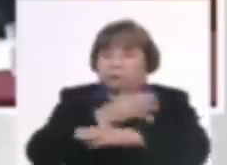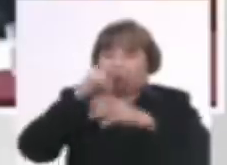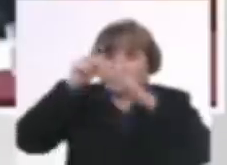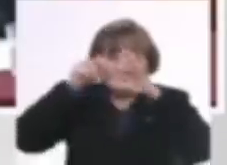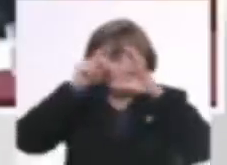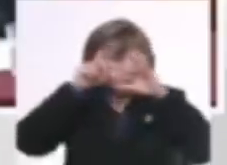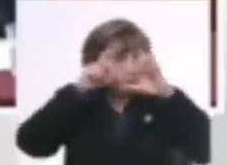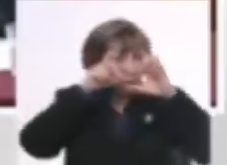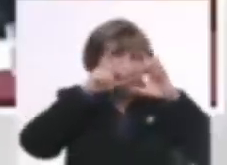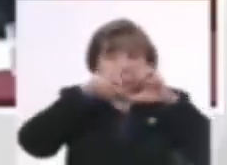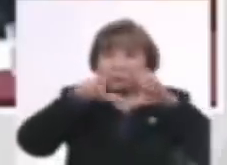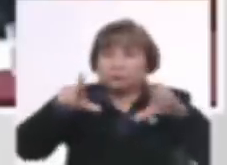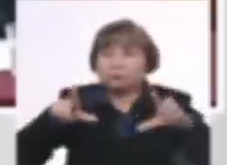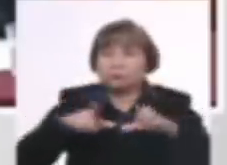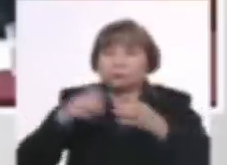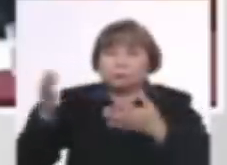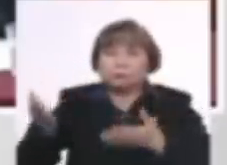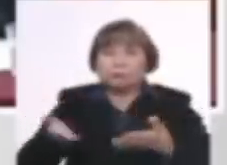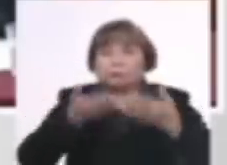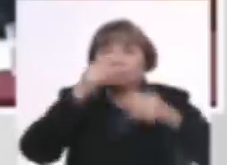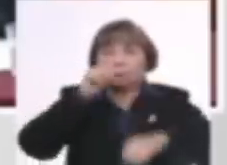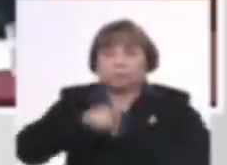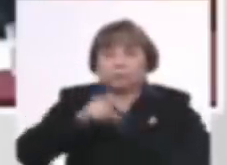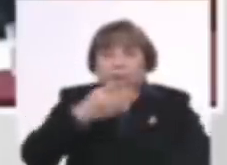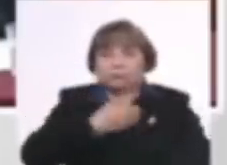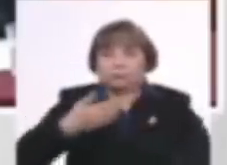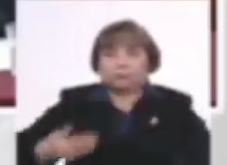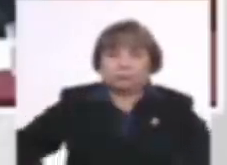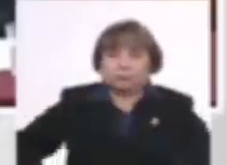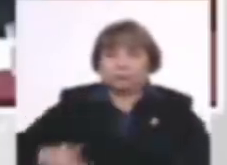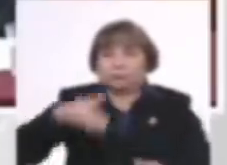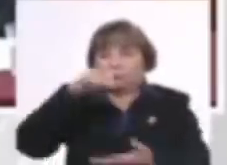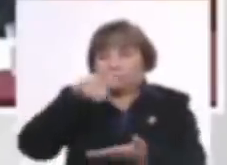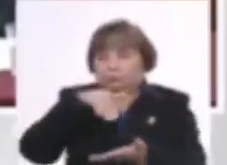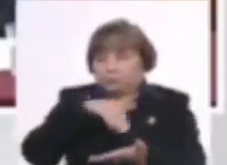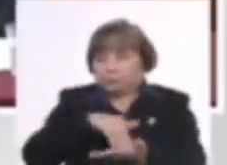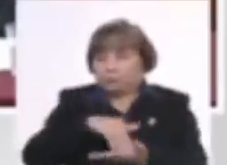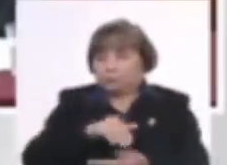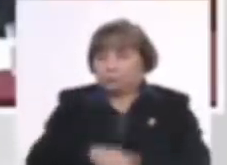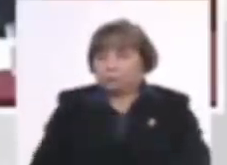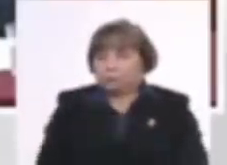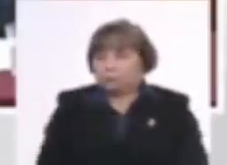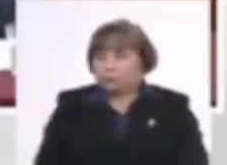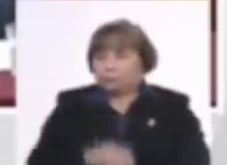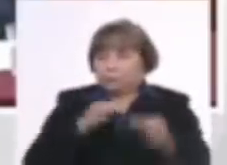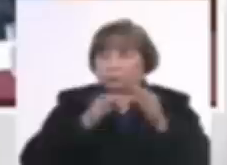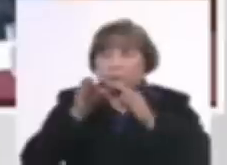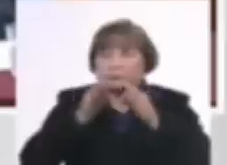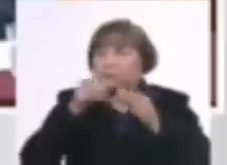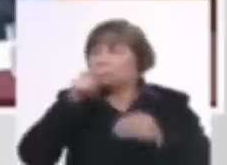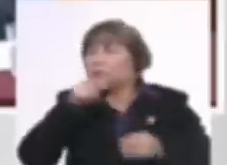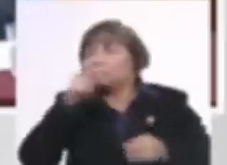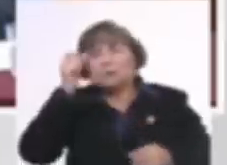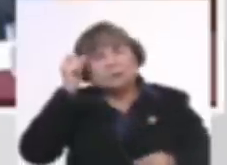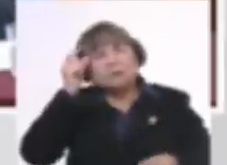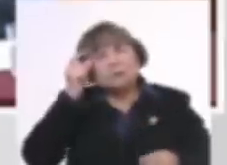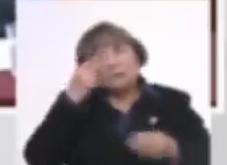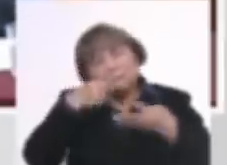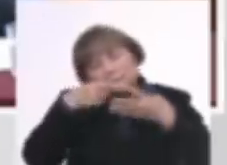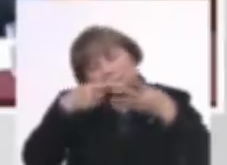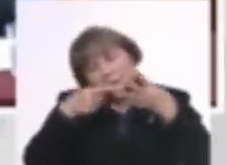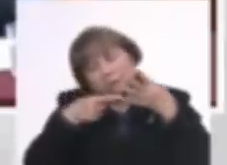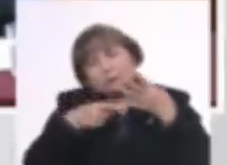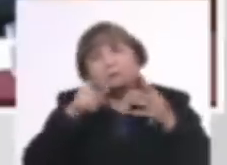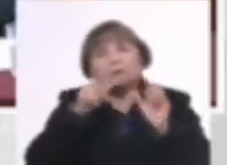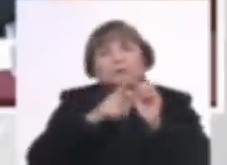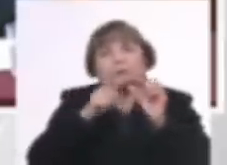topografía para llevar la necesidad al gobierno central. Uh-huh. Explique usted el sentido de cada una